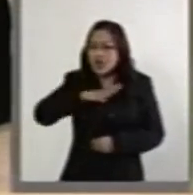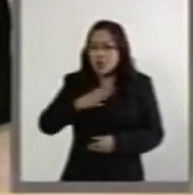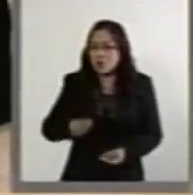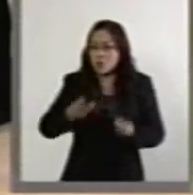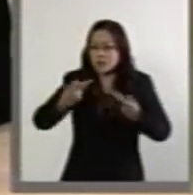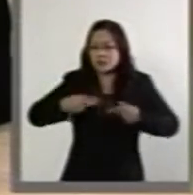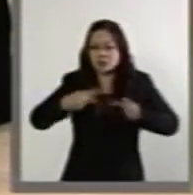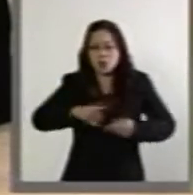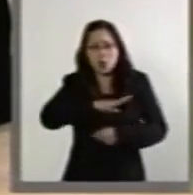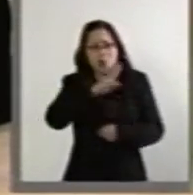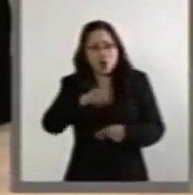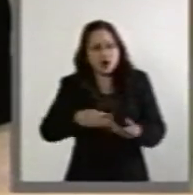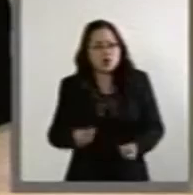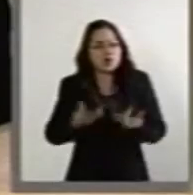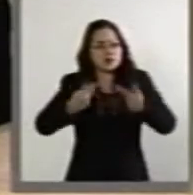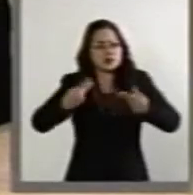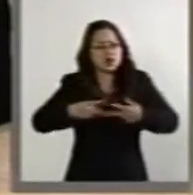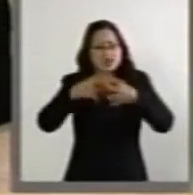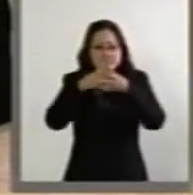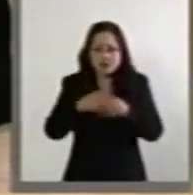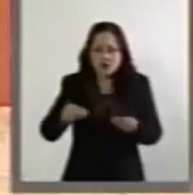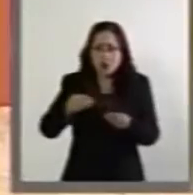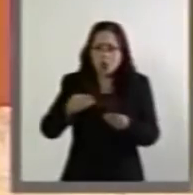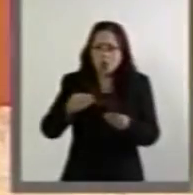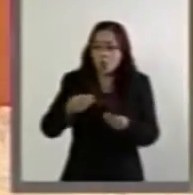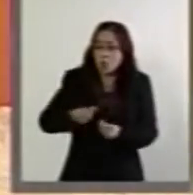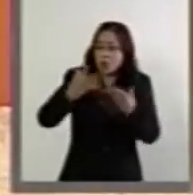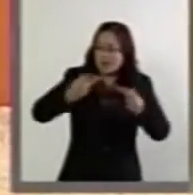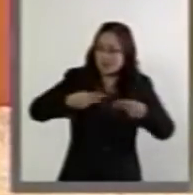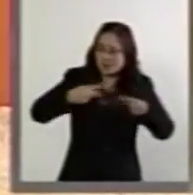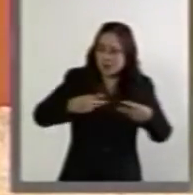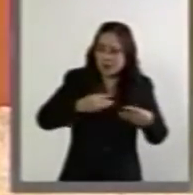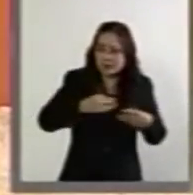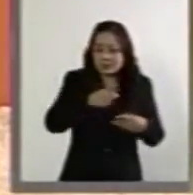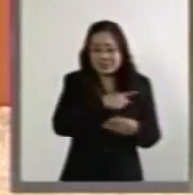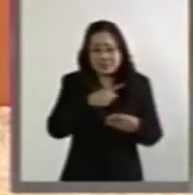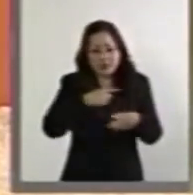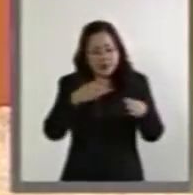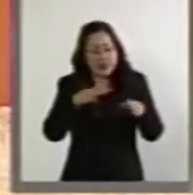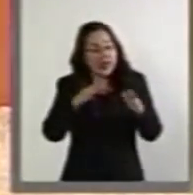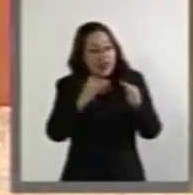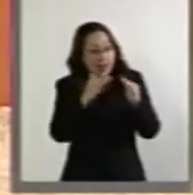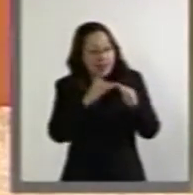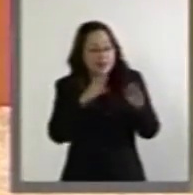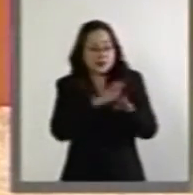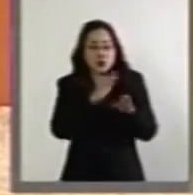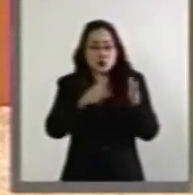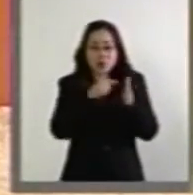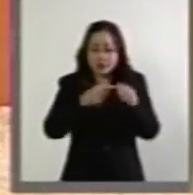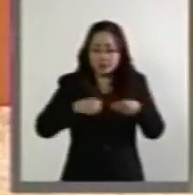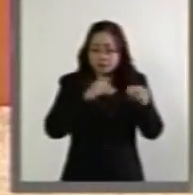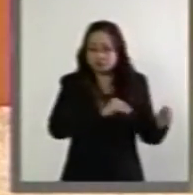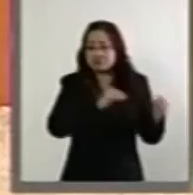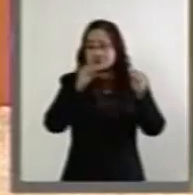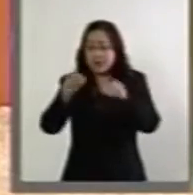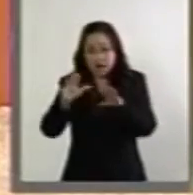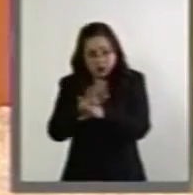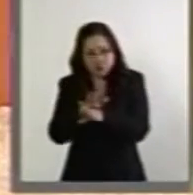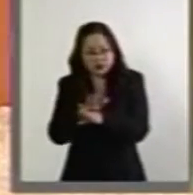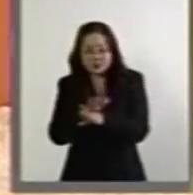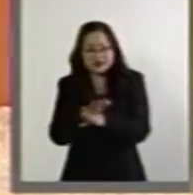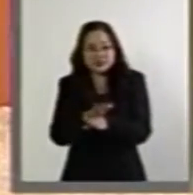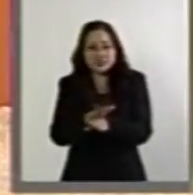de desaparecidos y desplazados. Hay que revisar los números antes de venir